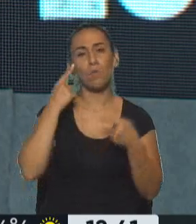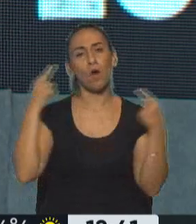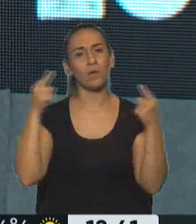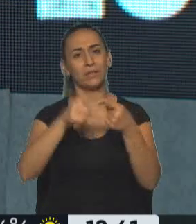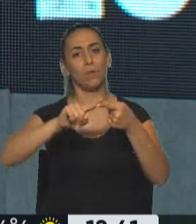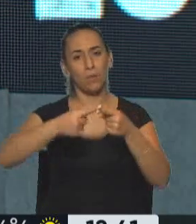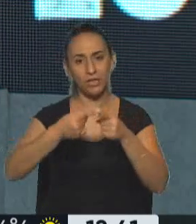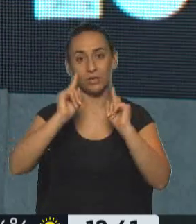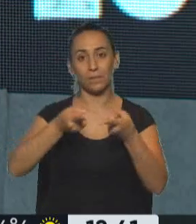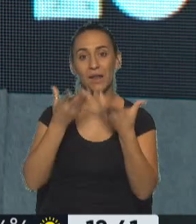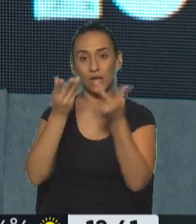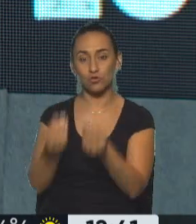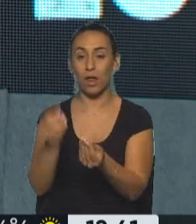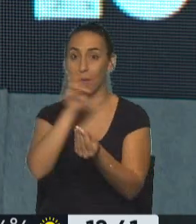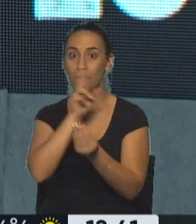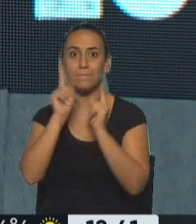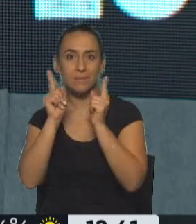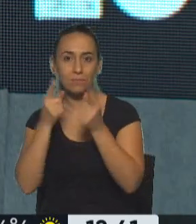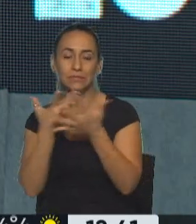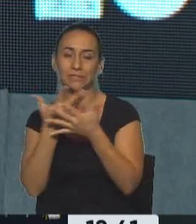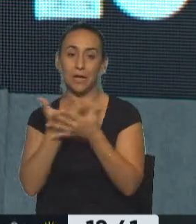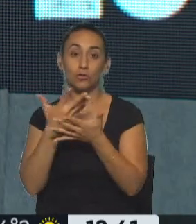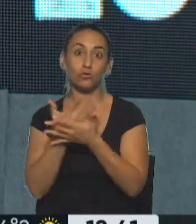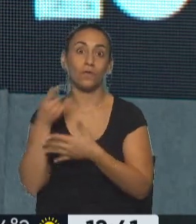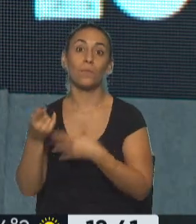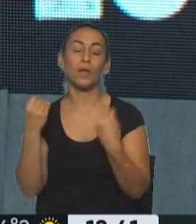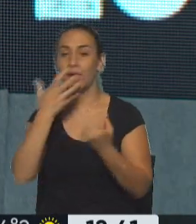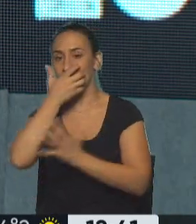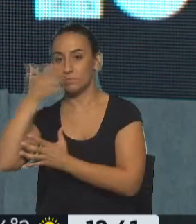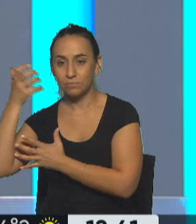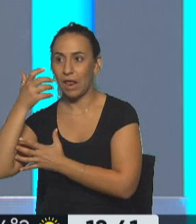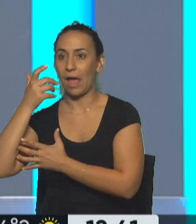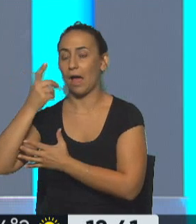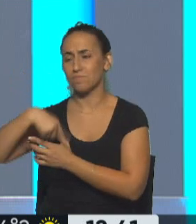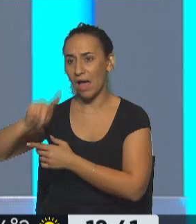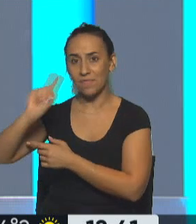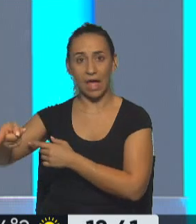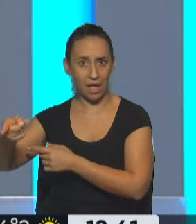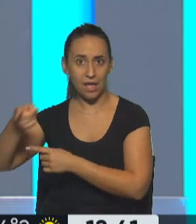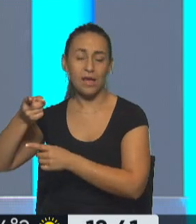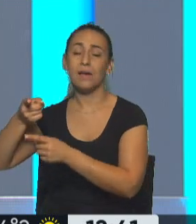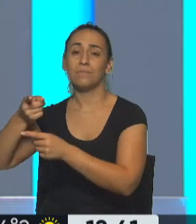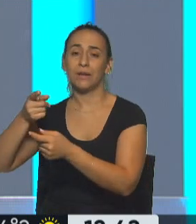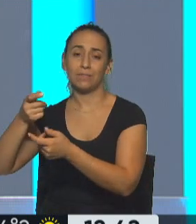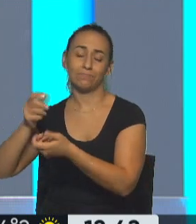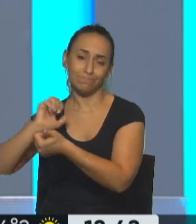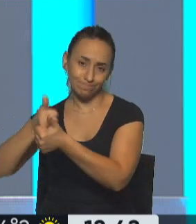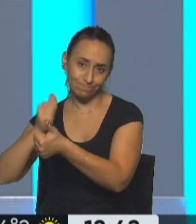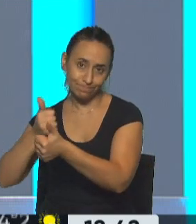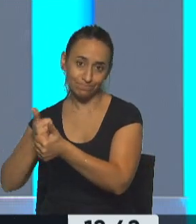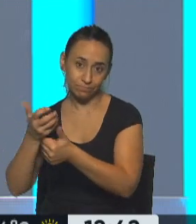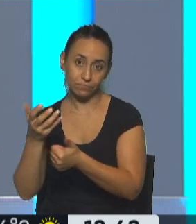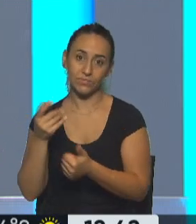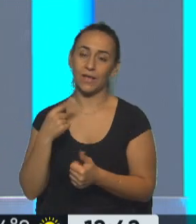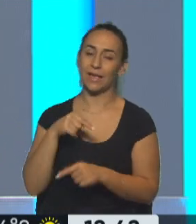acercarse a las mujeres con el tema de la trata hacía tambalear algunas estructuras seguramente que esto es lo que están en su organizaciones Esto es lo que están